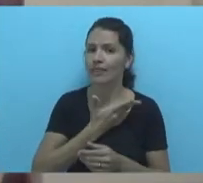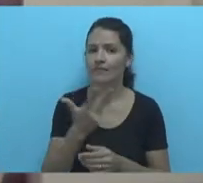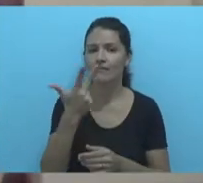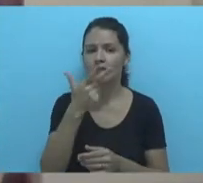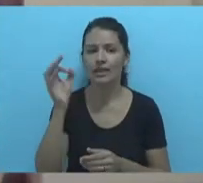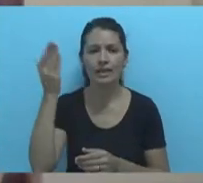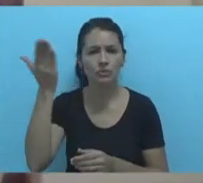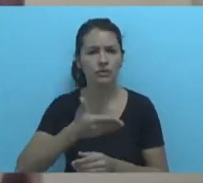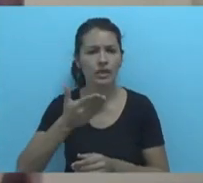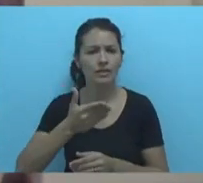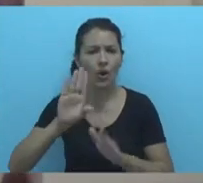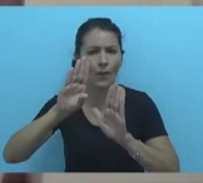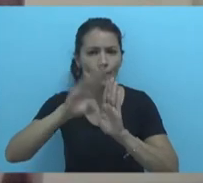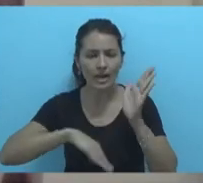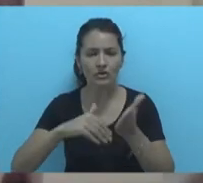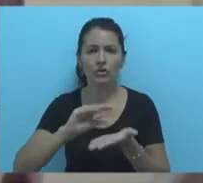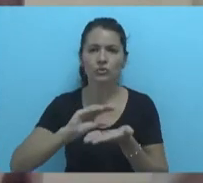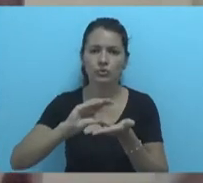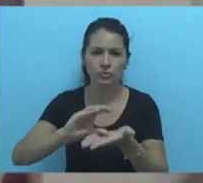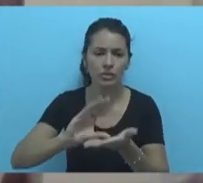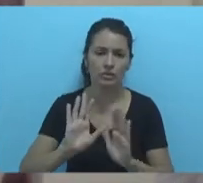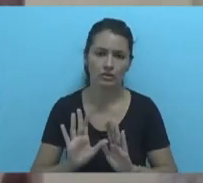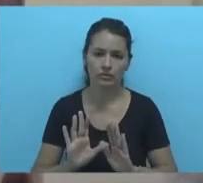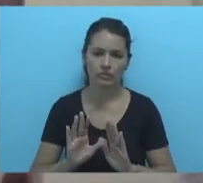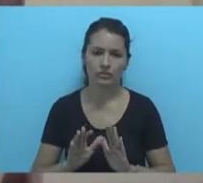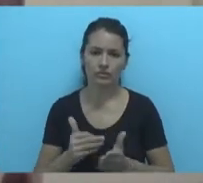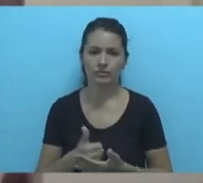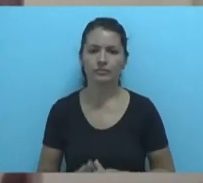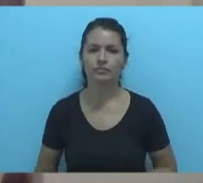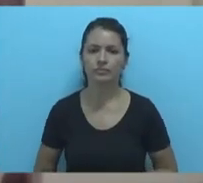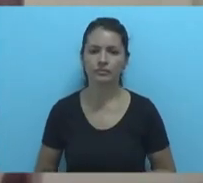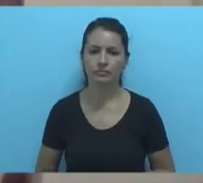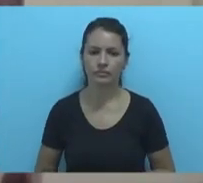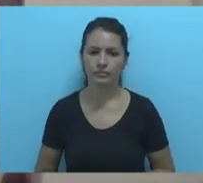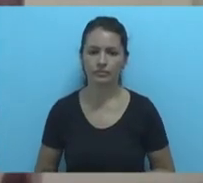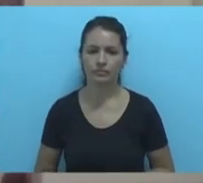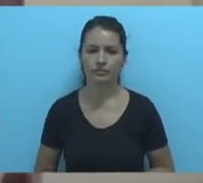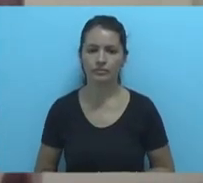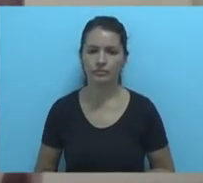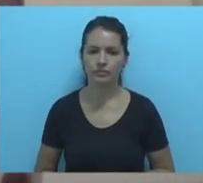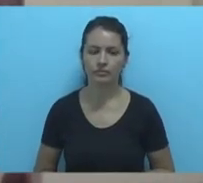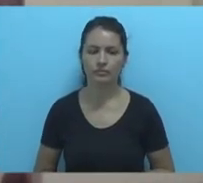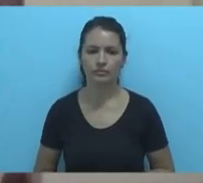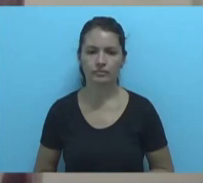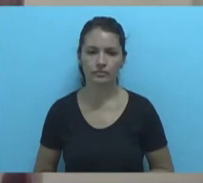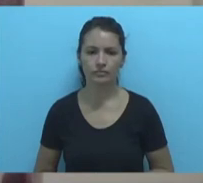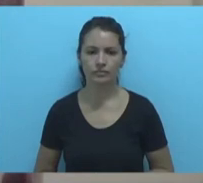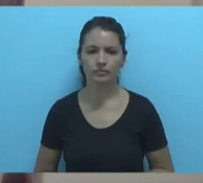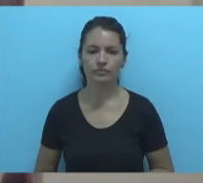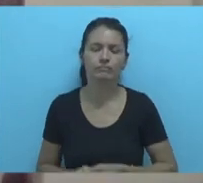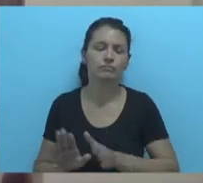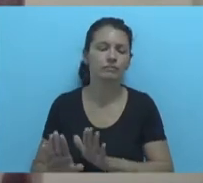también pierdan un 30% de ese 30%. Más allá de la discrecionalidad que hubo en el reparto